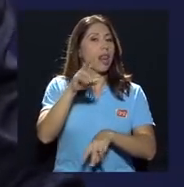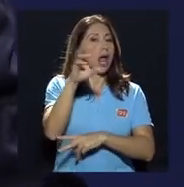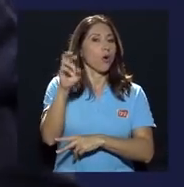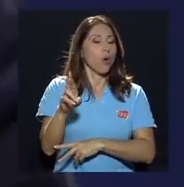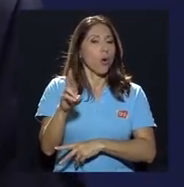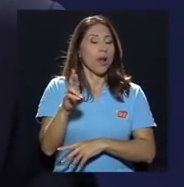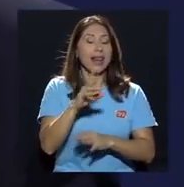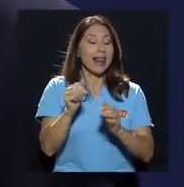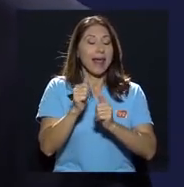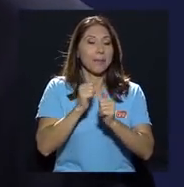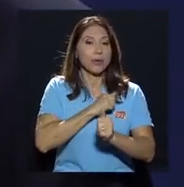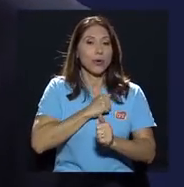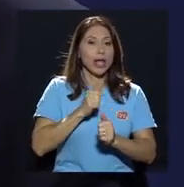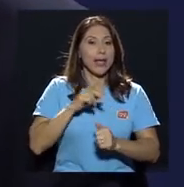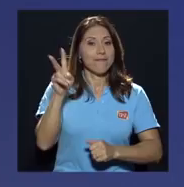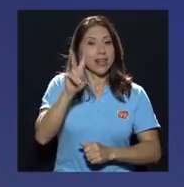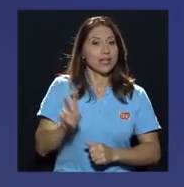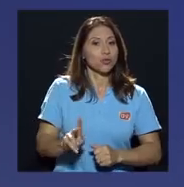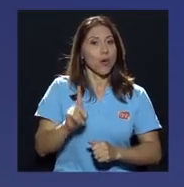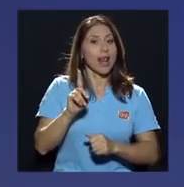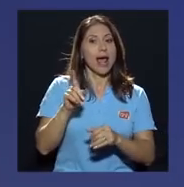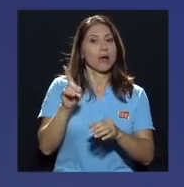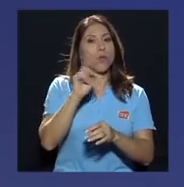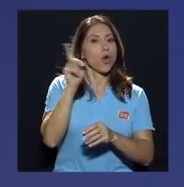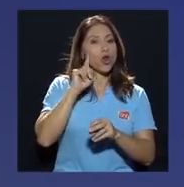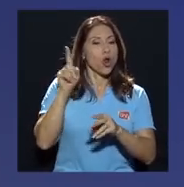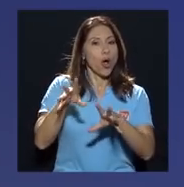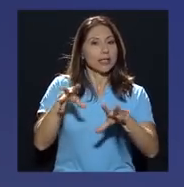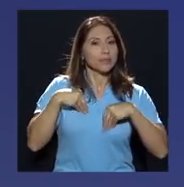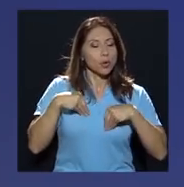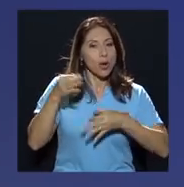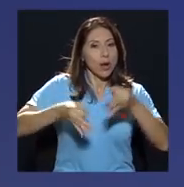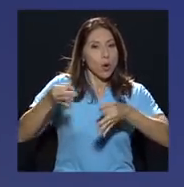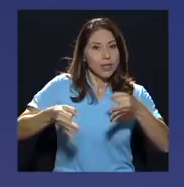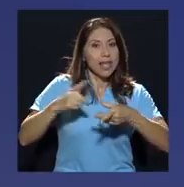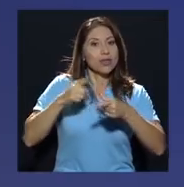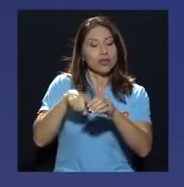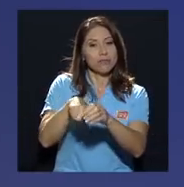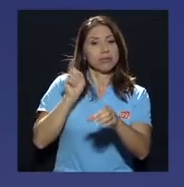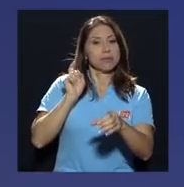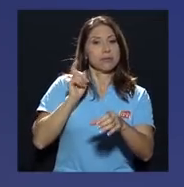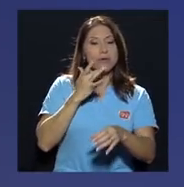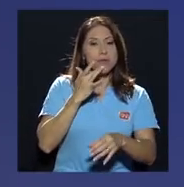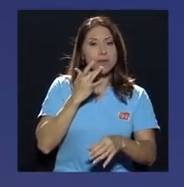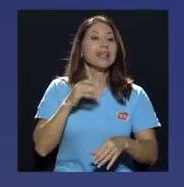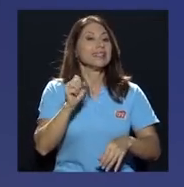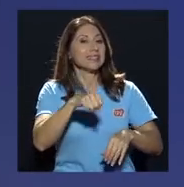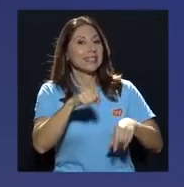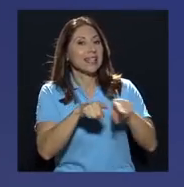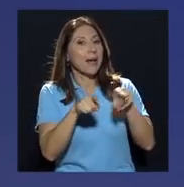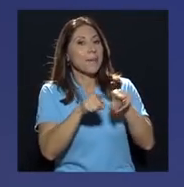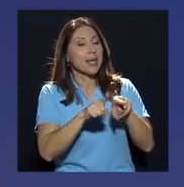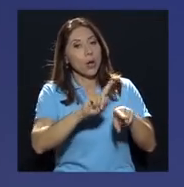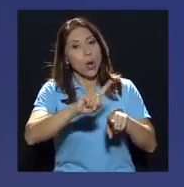prefirió retirarse del cielo de las amenazas que también han hecho otros países de suramérica de esta vía